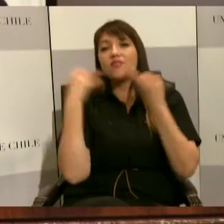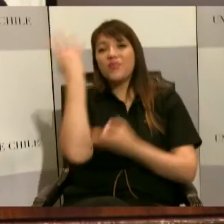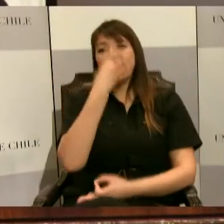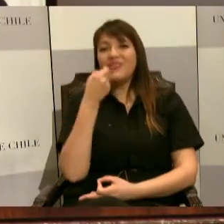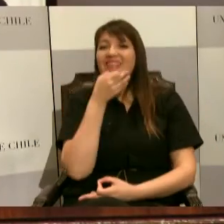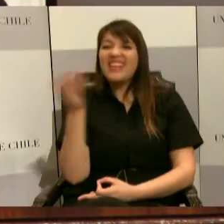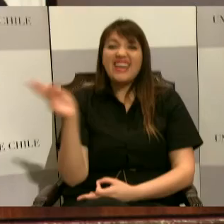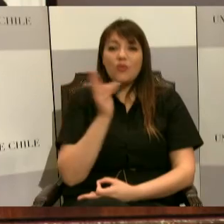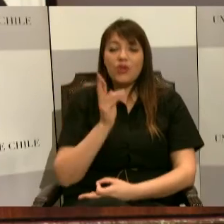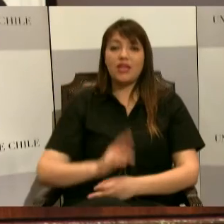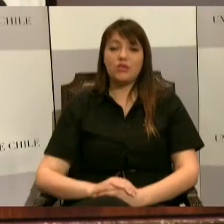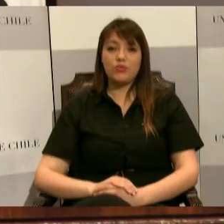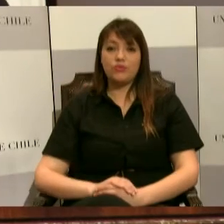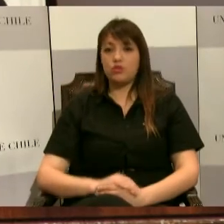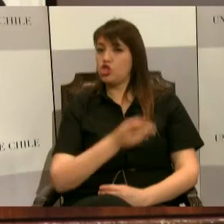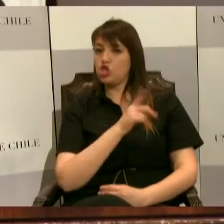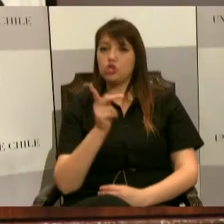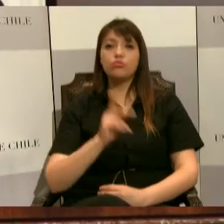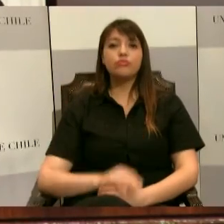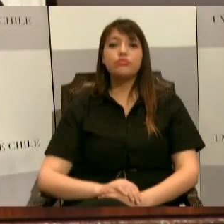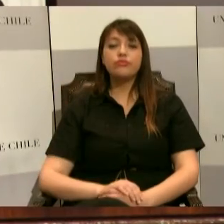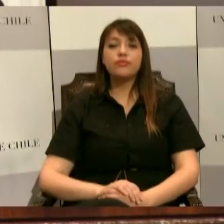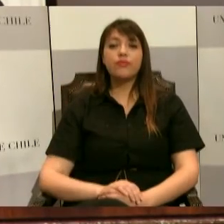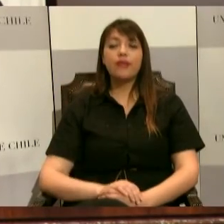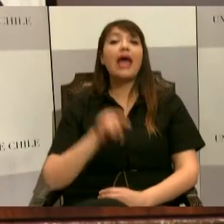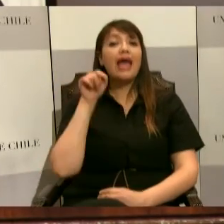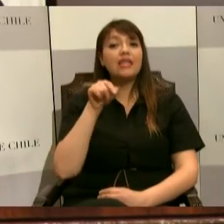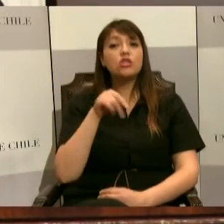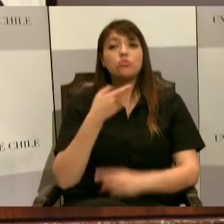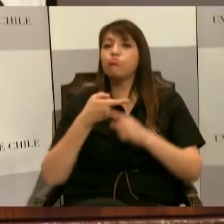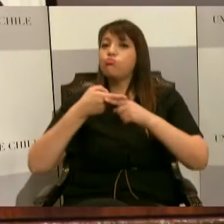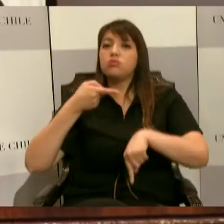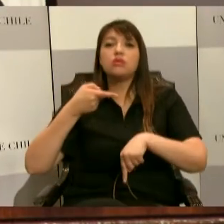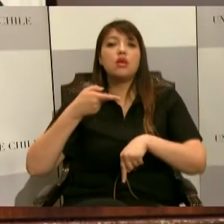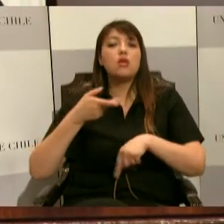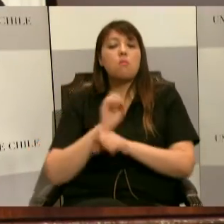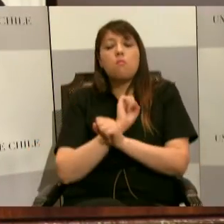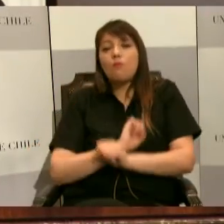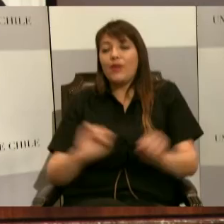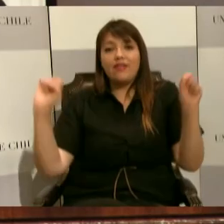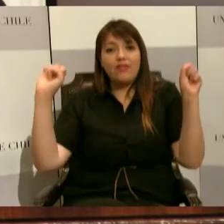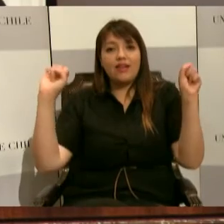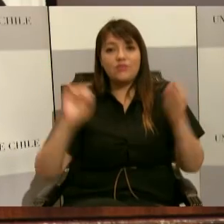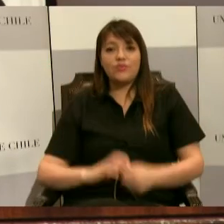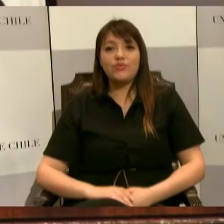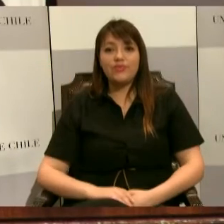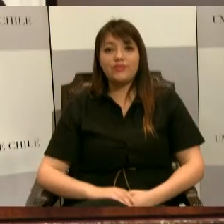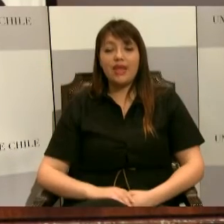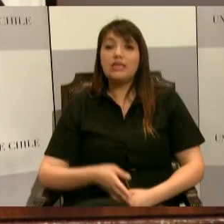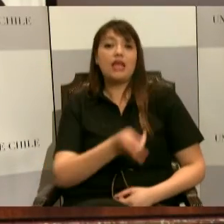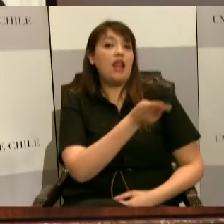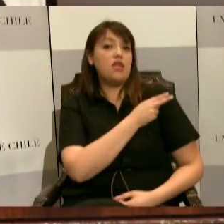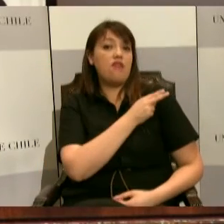le contesta: no, lo dice, eso es un absurdo imposible. Si el